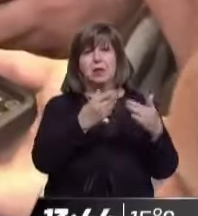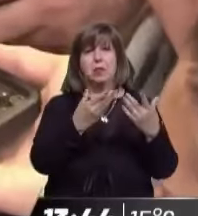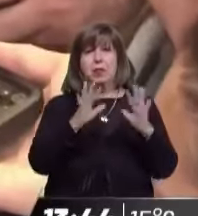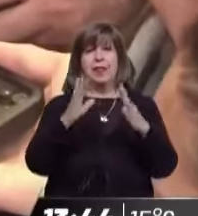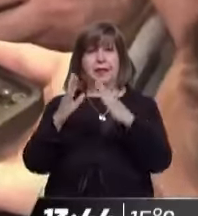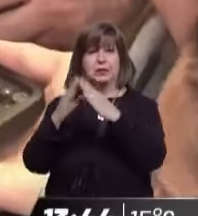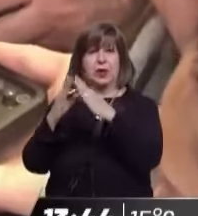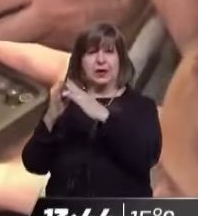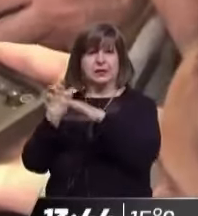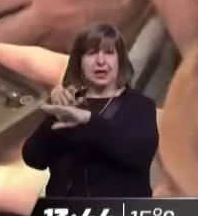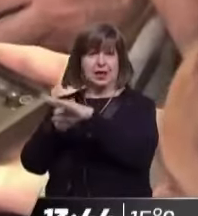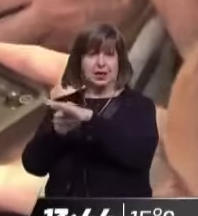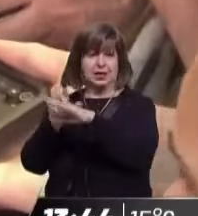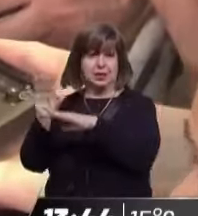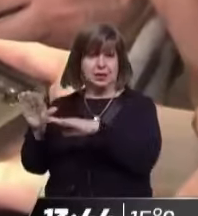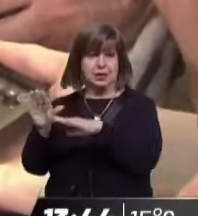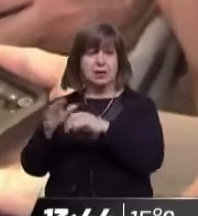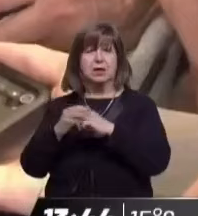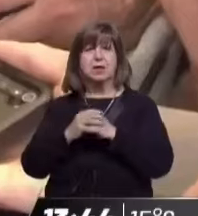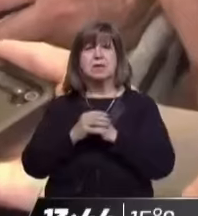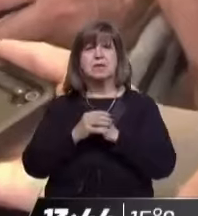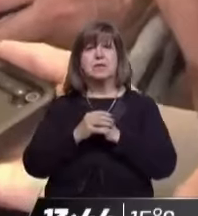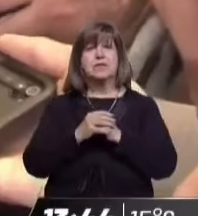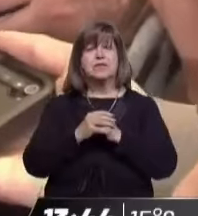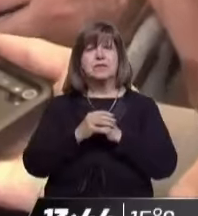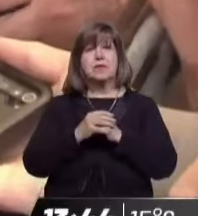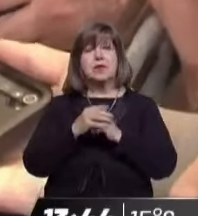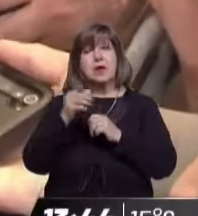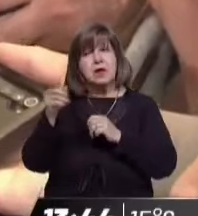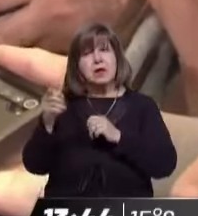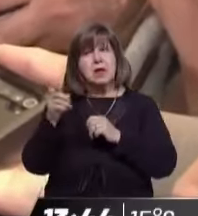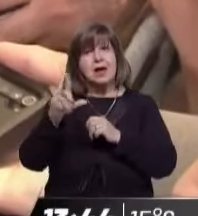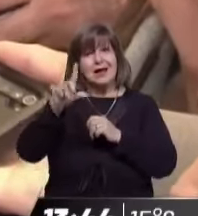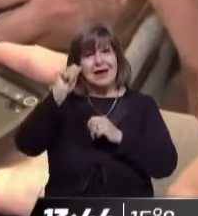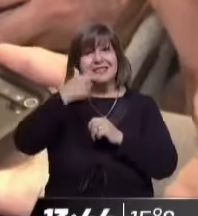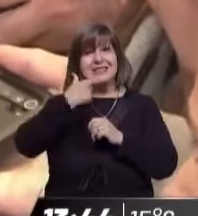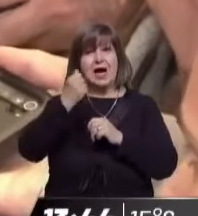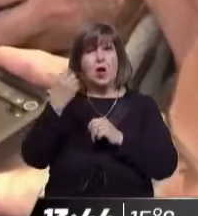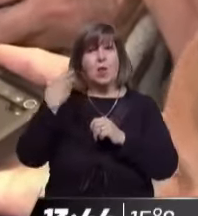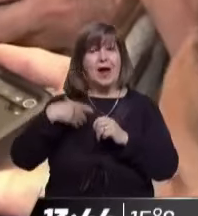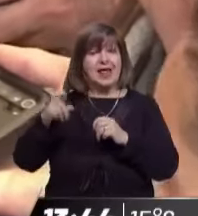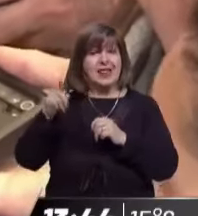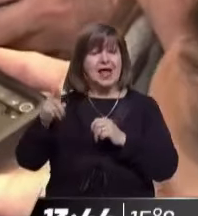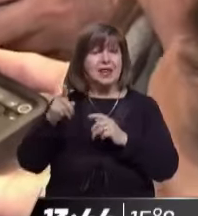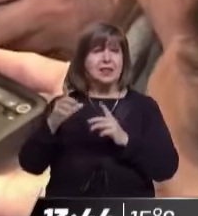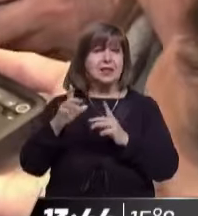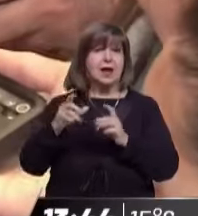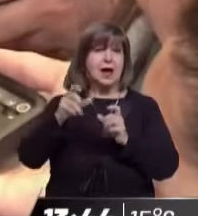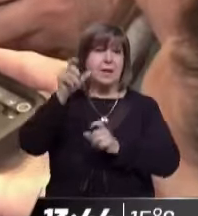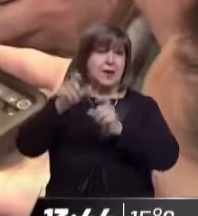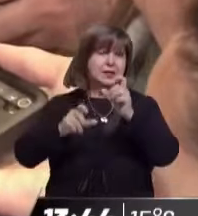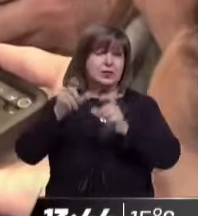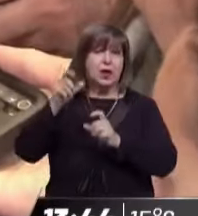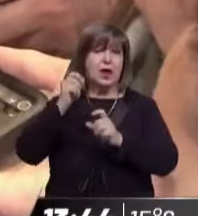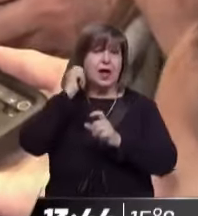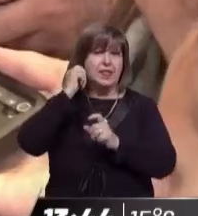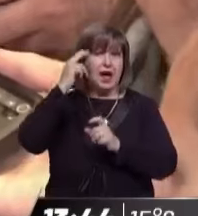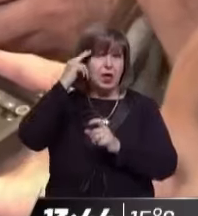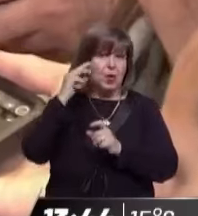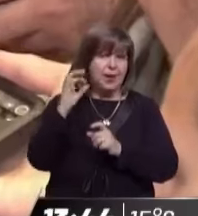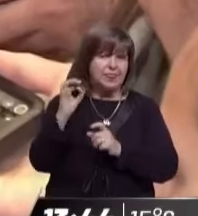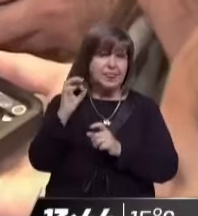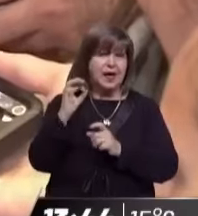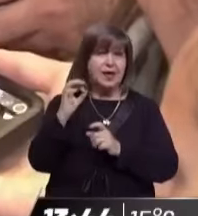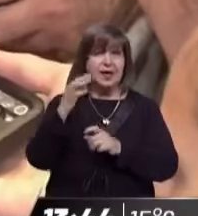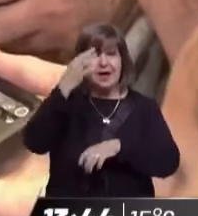salir. Y en el caso de los delitos de lesa humanidad, uno ve personas de 90 años